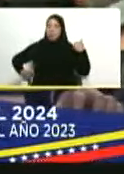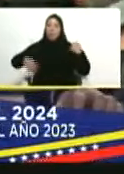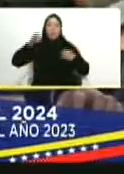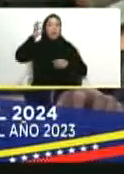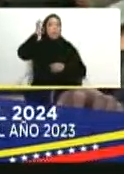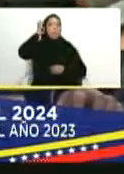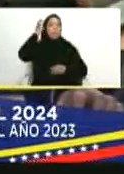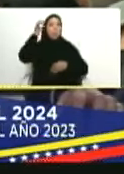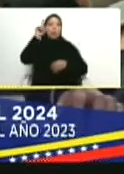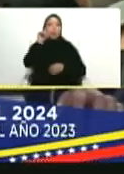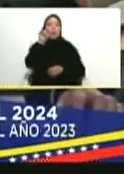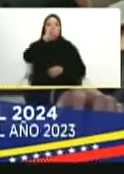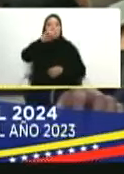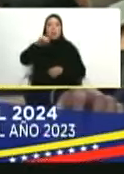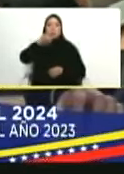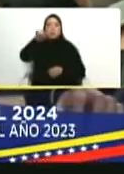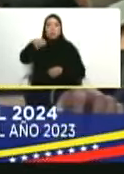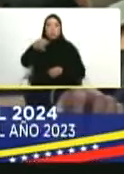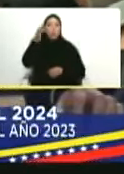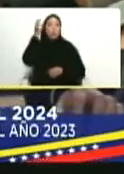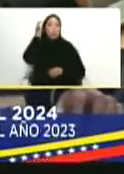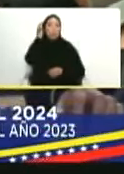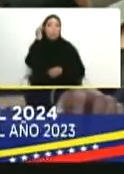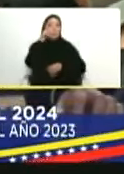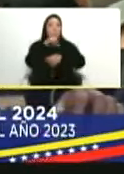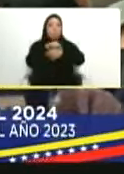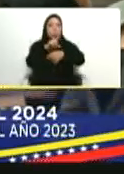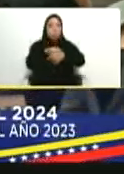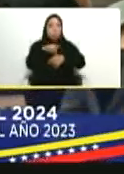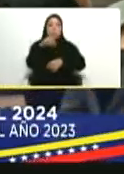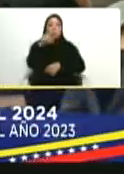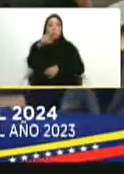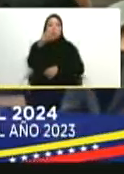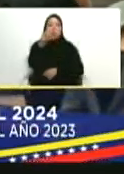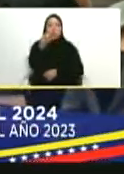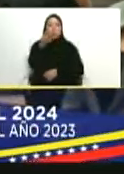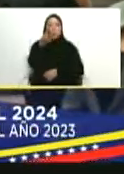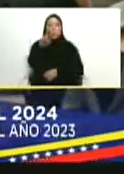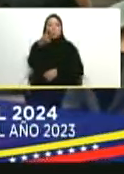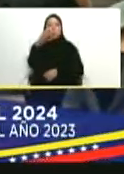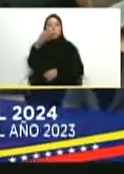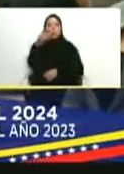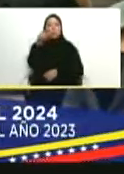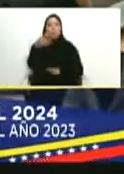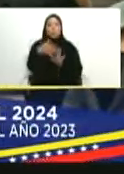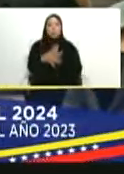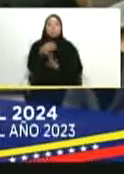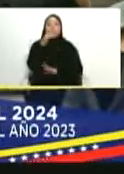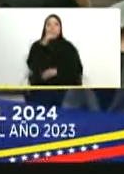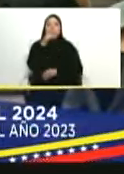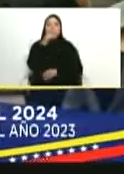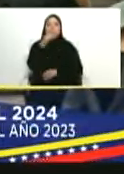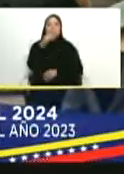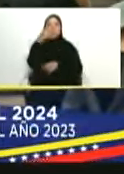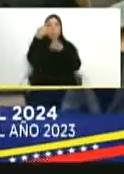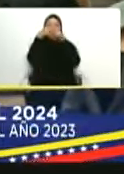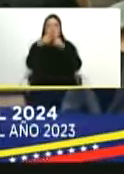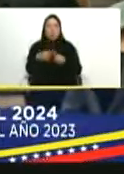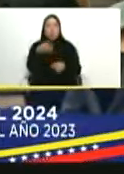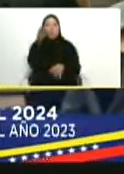Justicia, magistrada doctora Carislia Beatriz Rodríguez Rodríguez, contentivas del informe de gestión